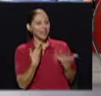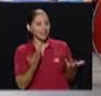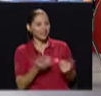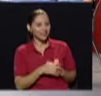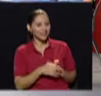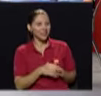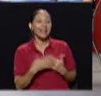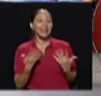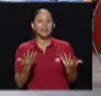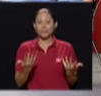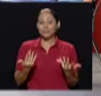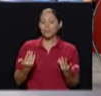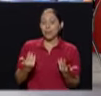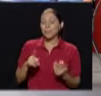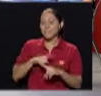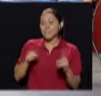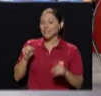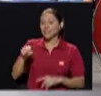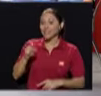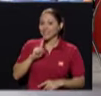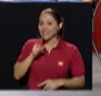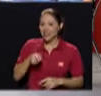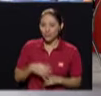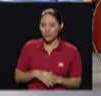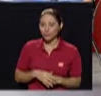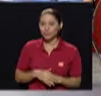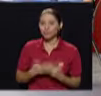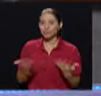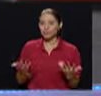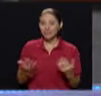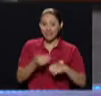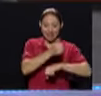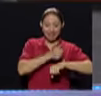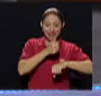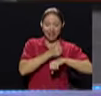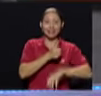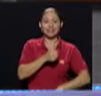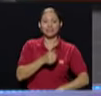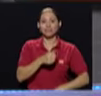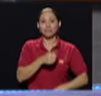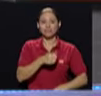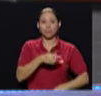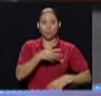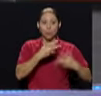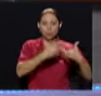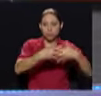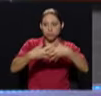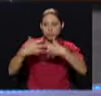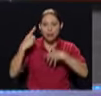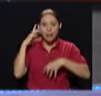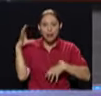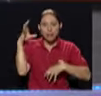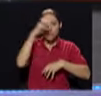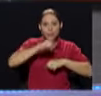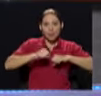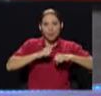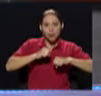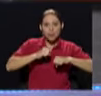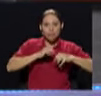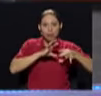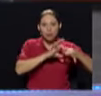Pero no, o sea, eso sí es cierto y la interacción entre las redes va mejorando. Si hablamos de hace unos